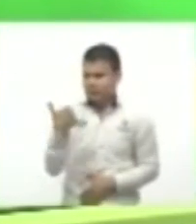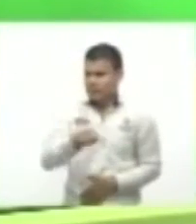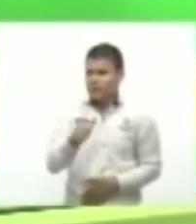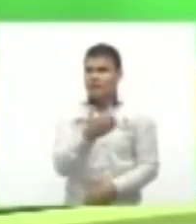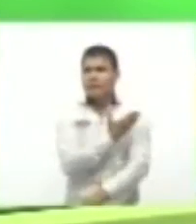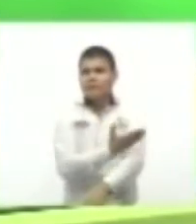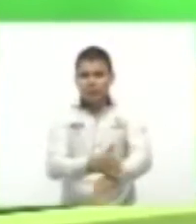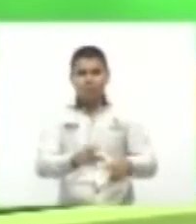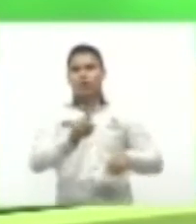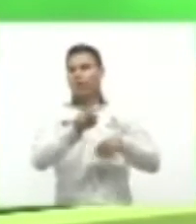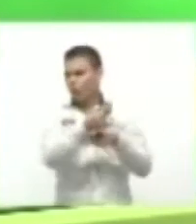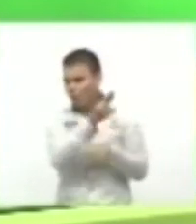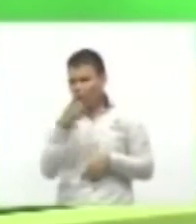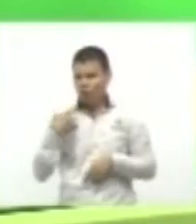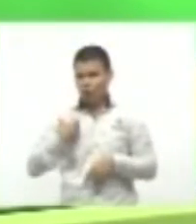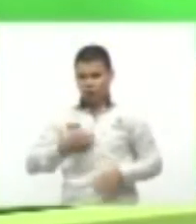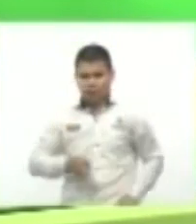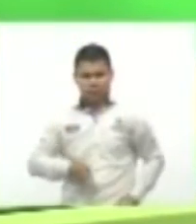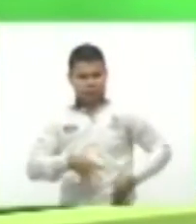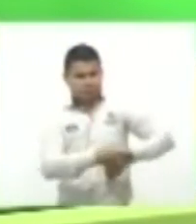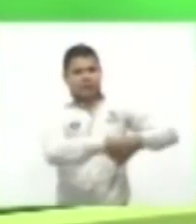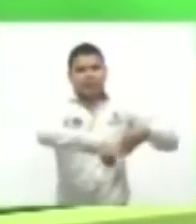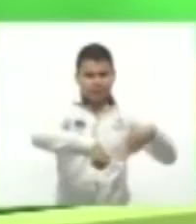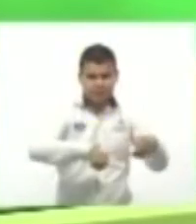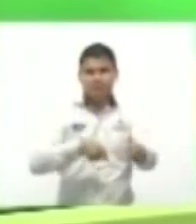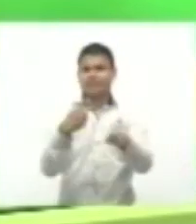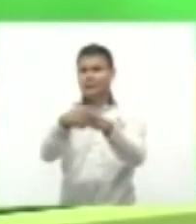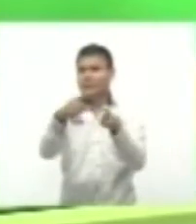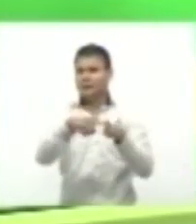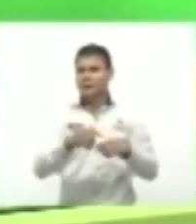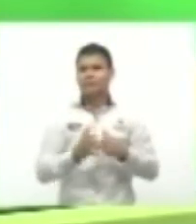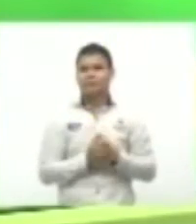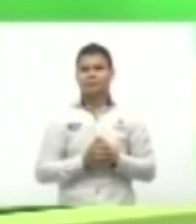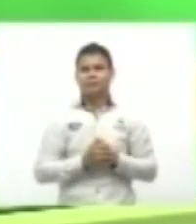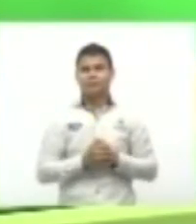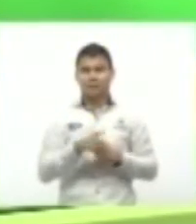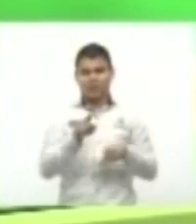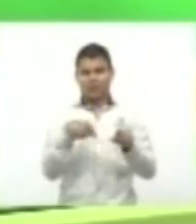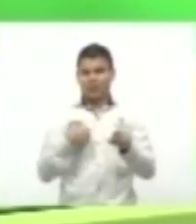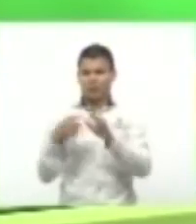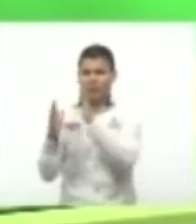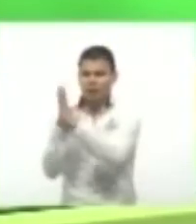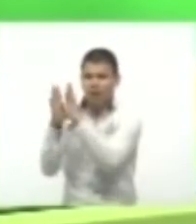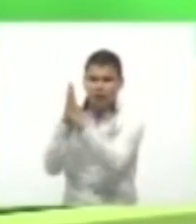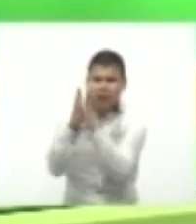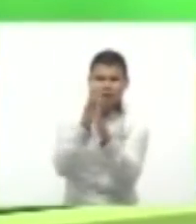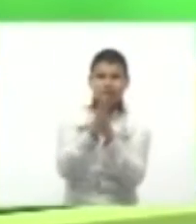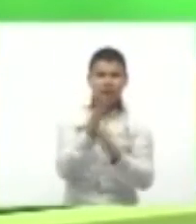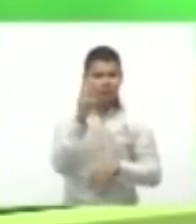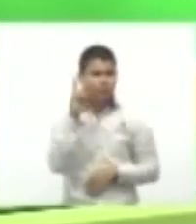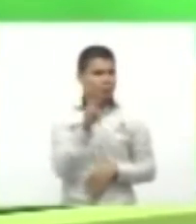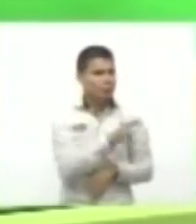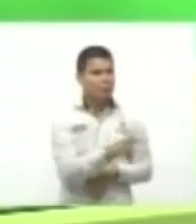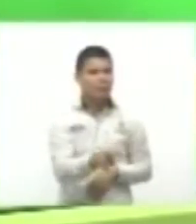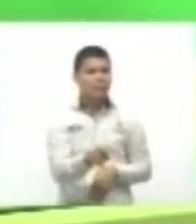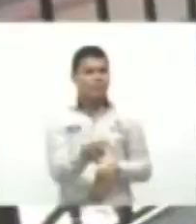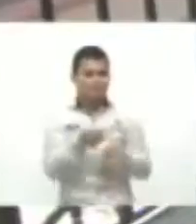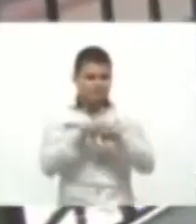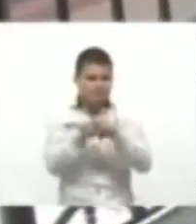teléfono celular. Estuvimos en el lugar y, pese a las denuncias de los habitantes, no vimos una sola patrulla en esa zona.